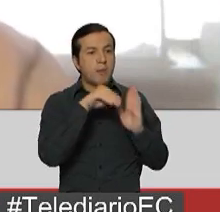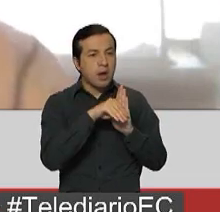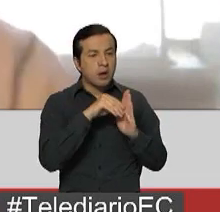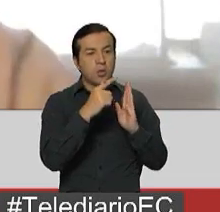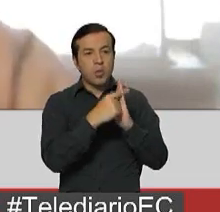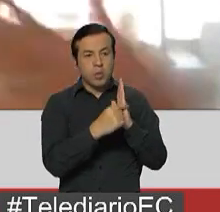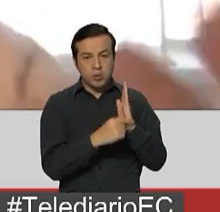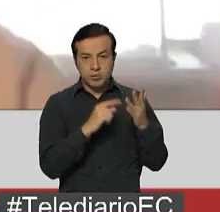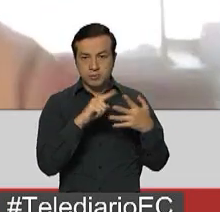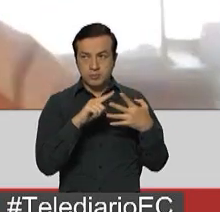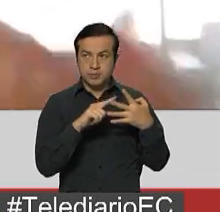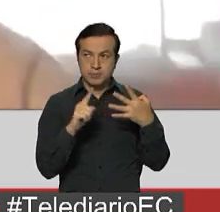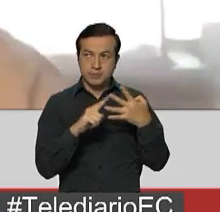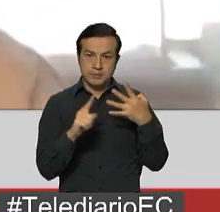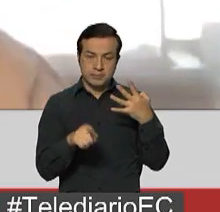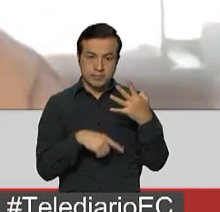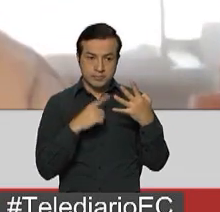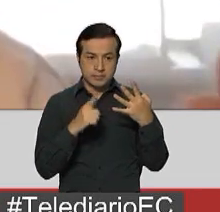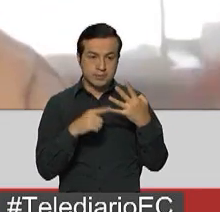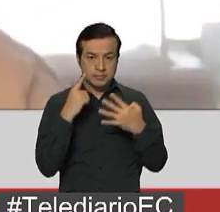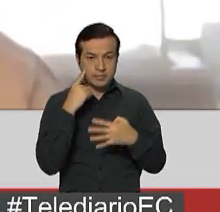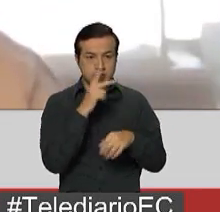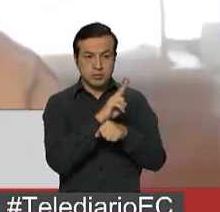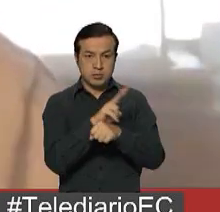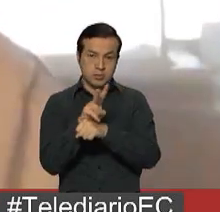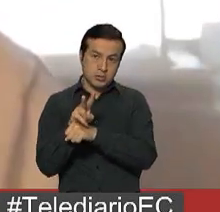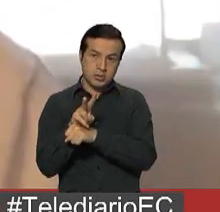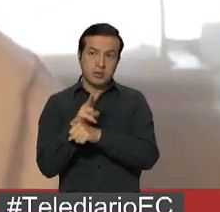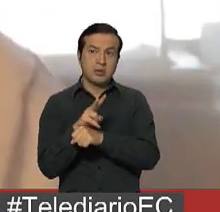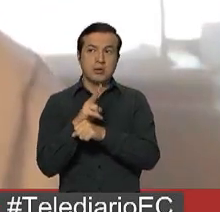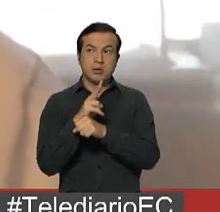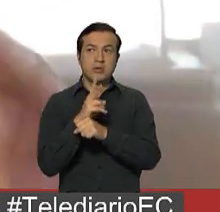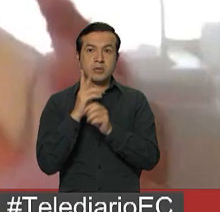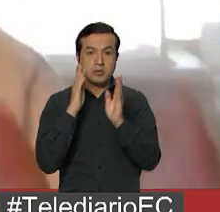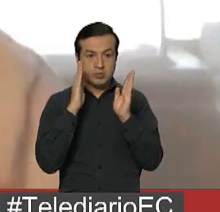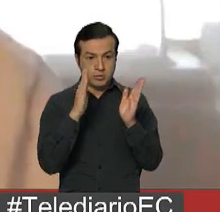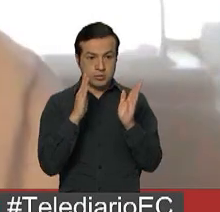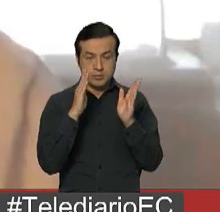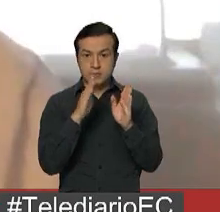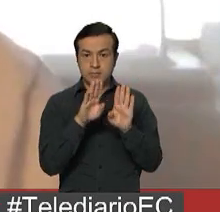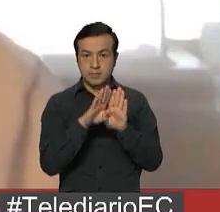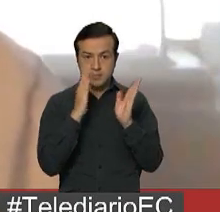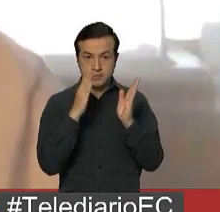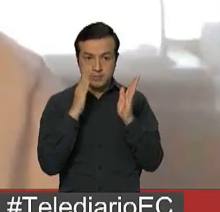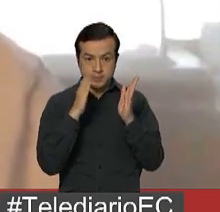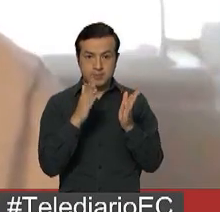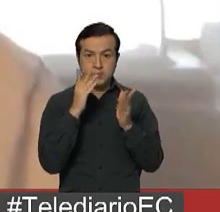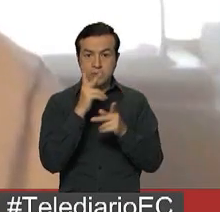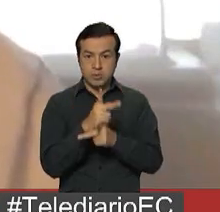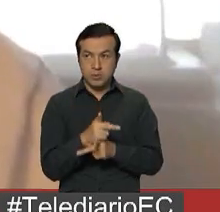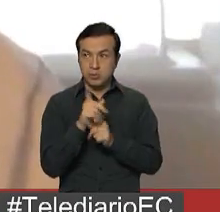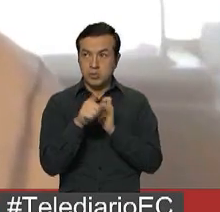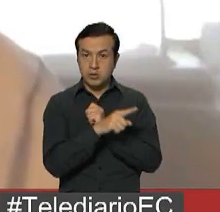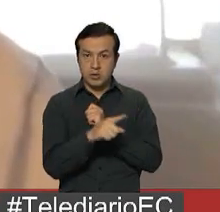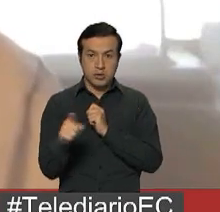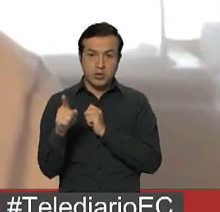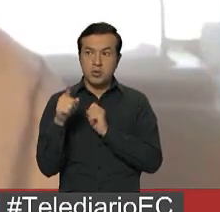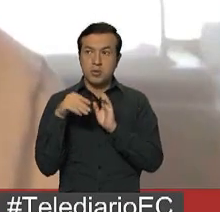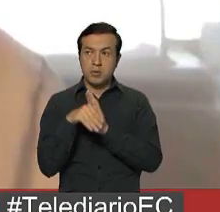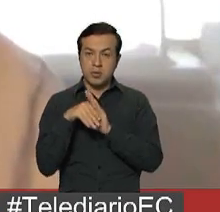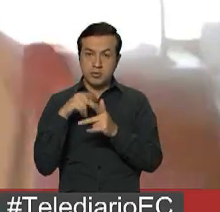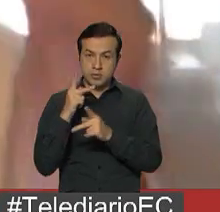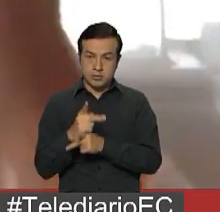último tiene que ver con esto que hace también la superintendencia que tiene una ventanilla de atención que es la protección a los usuarios de servicios financieros